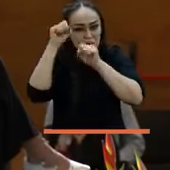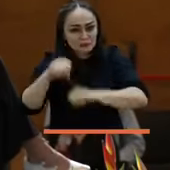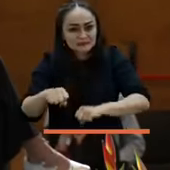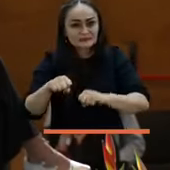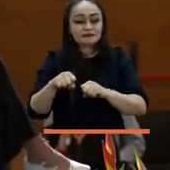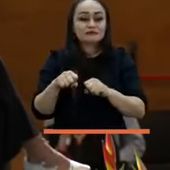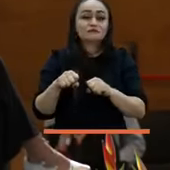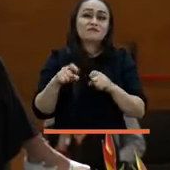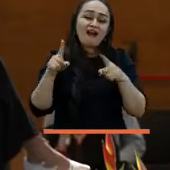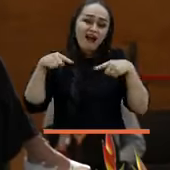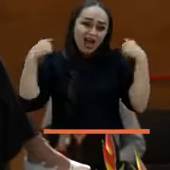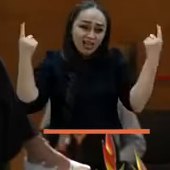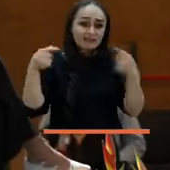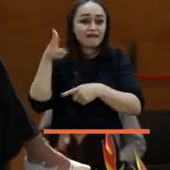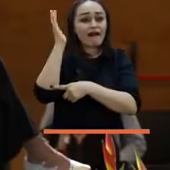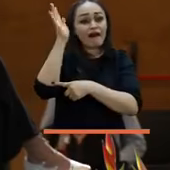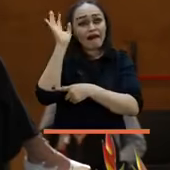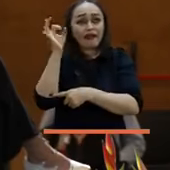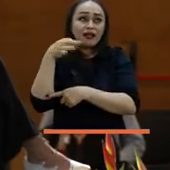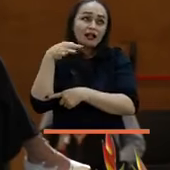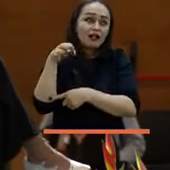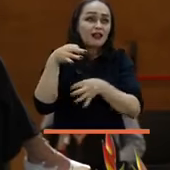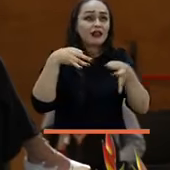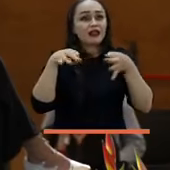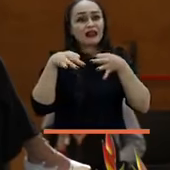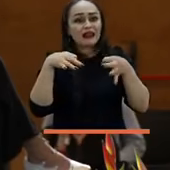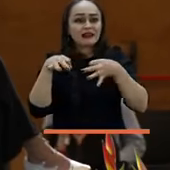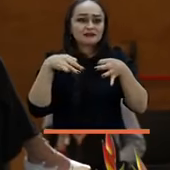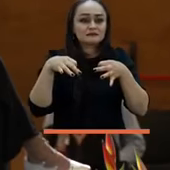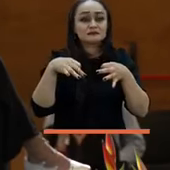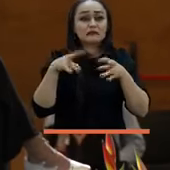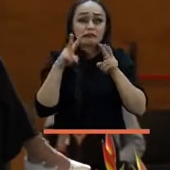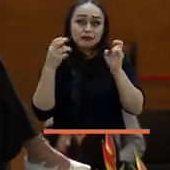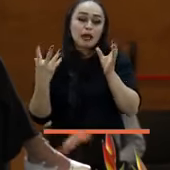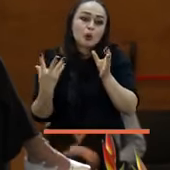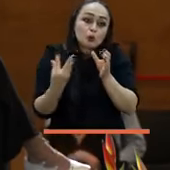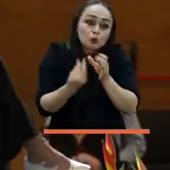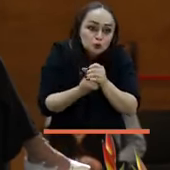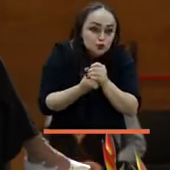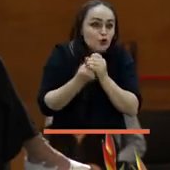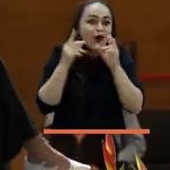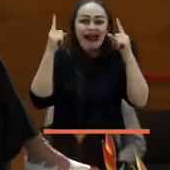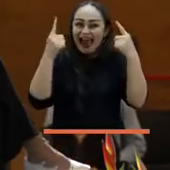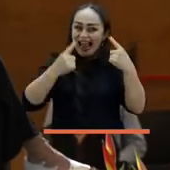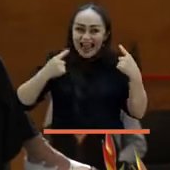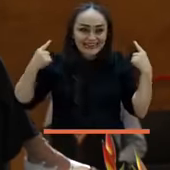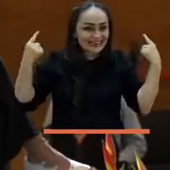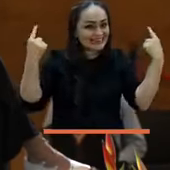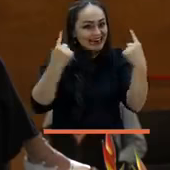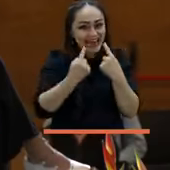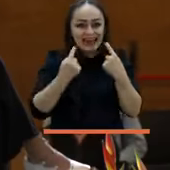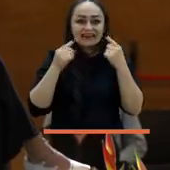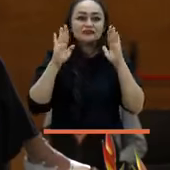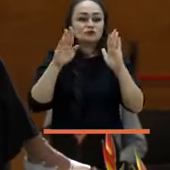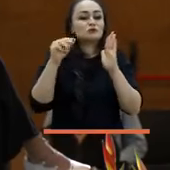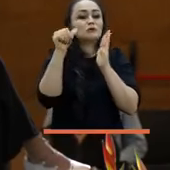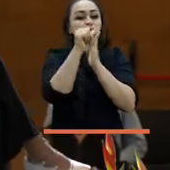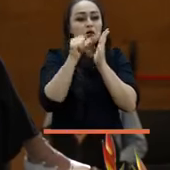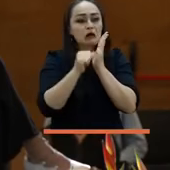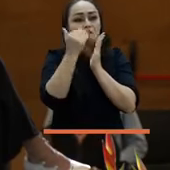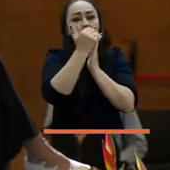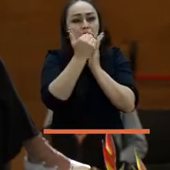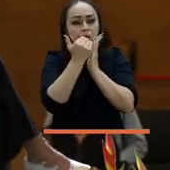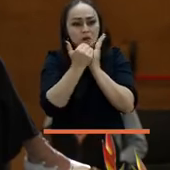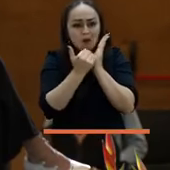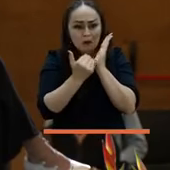nosotros hemos promovido abiertamente acerca de inclusión e inclusión de manera general no como programas muchas veces no lo vamos a